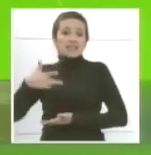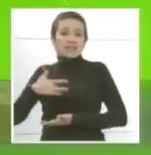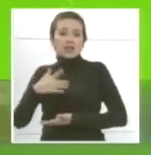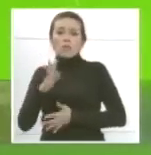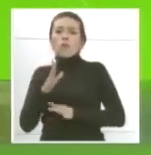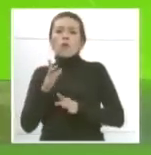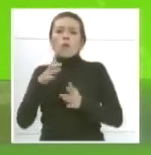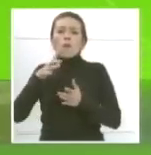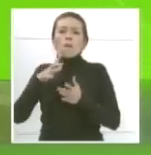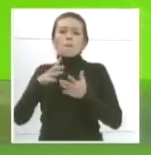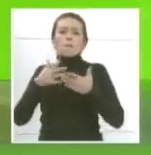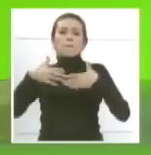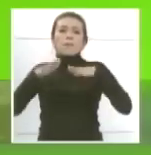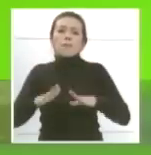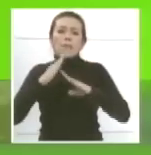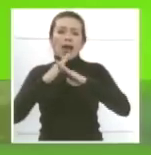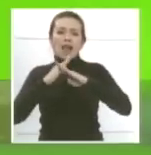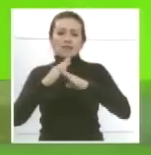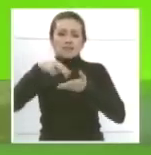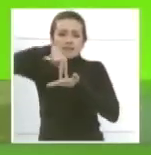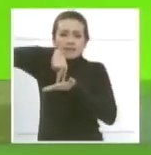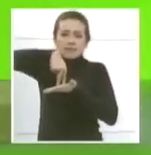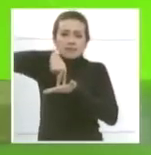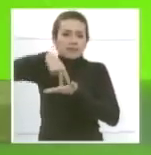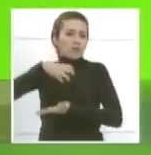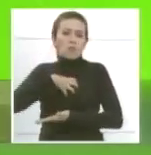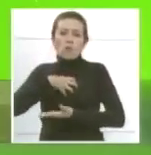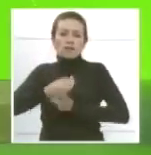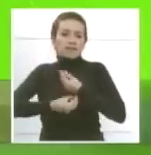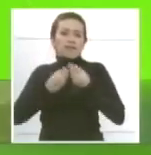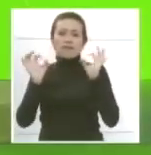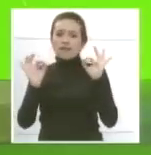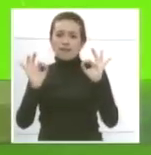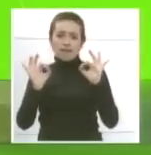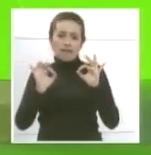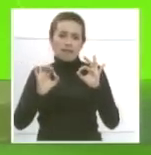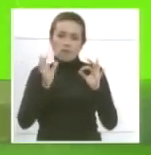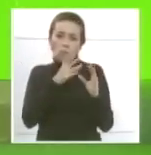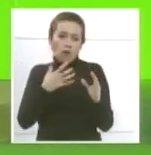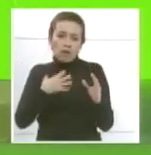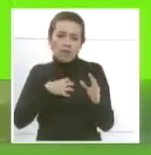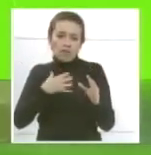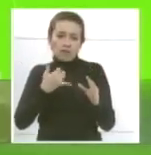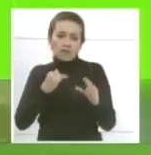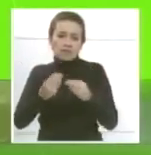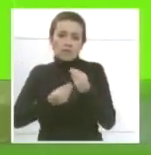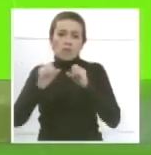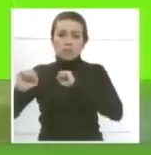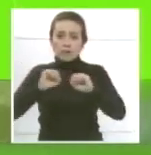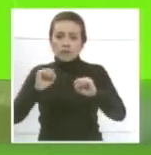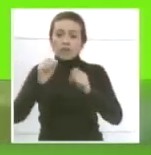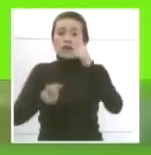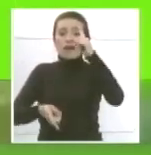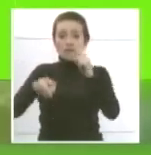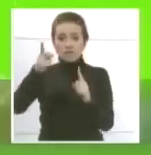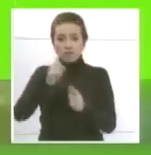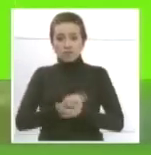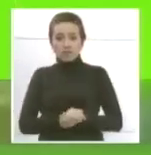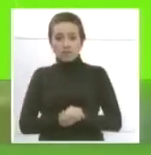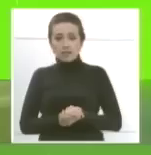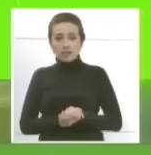de algunos músculos, generalmente músculos distales. Y en algunos casos, sobre todo, el cuadro